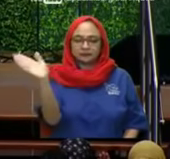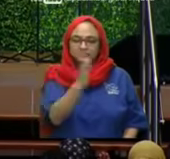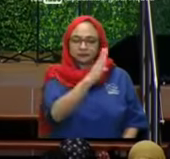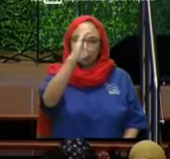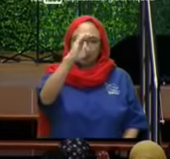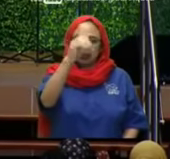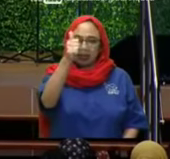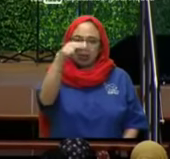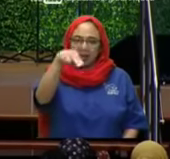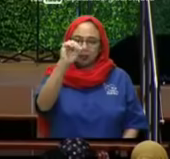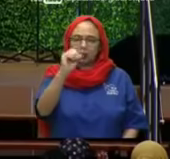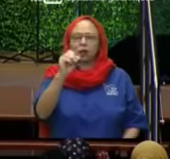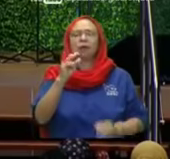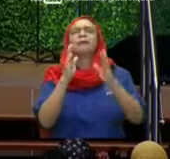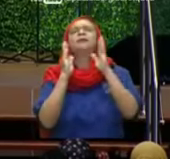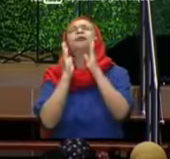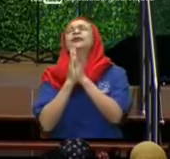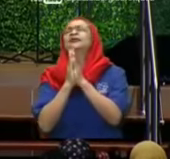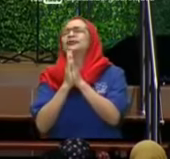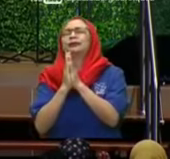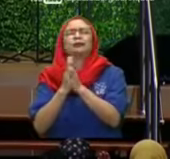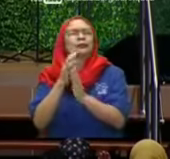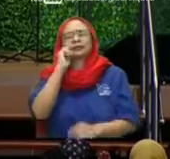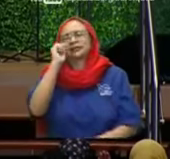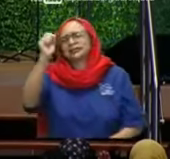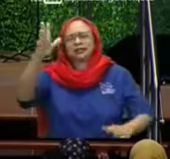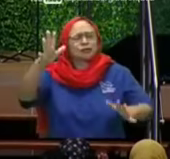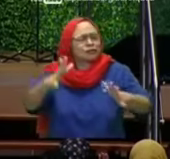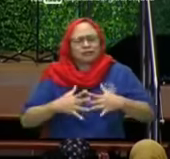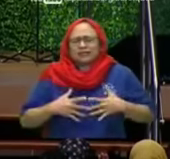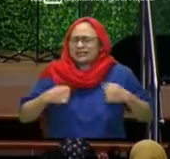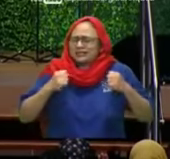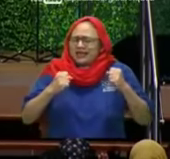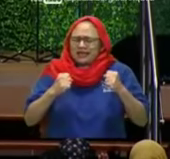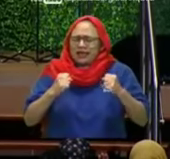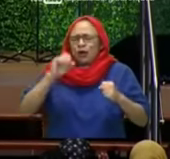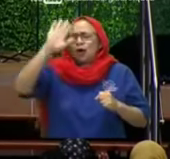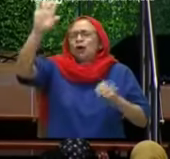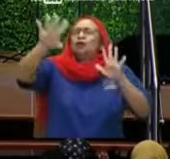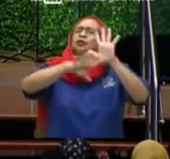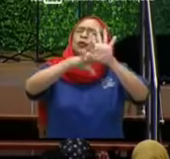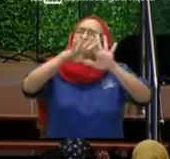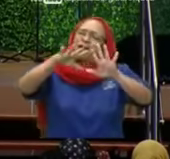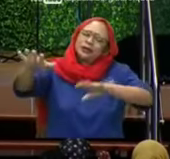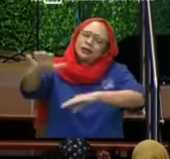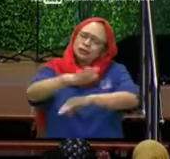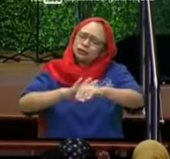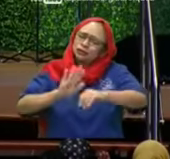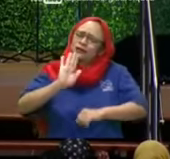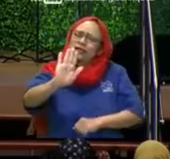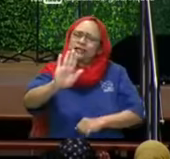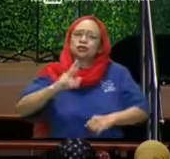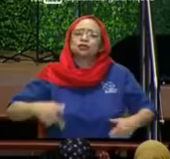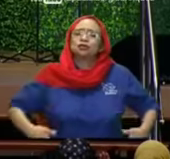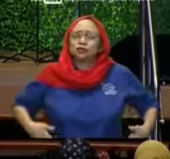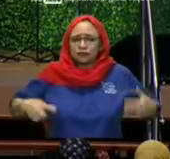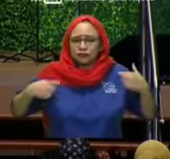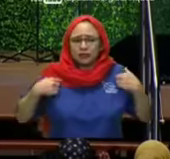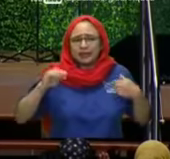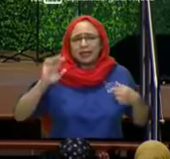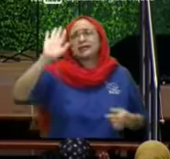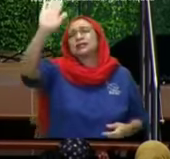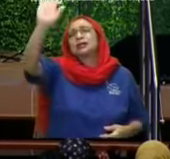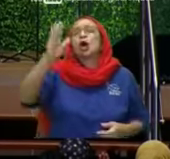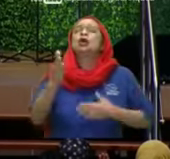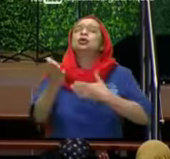de sanidad completa sobre él, Padre Santo. Pon tu mano poderosa sobre este siervo